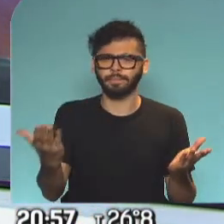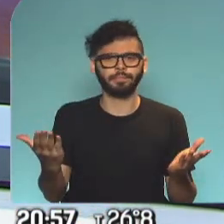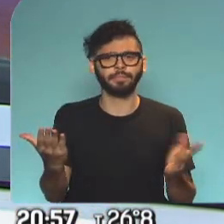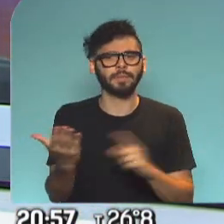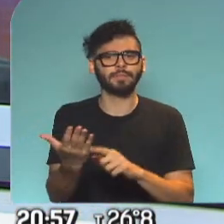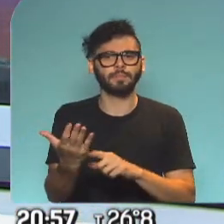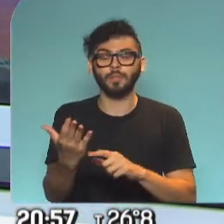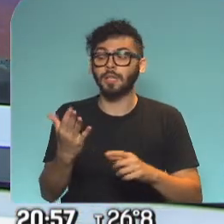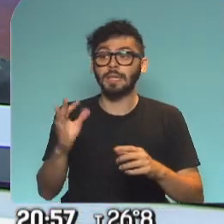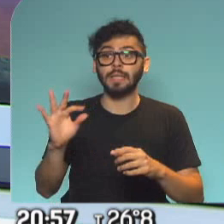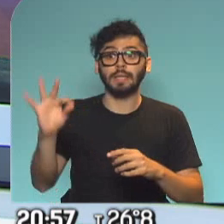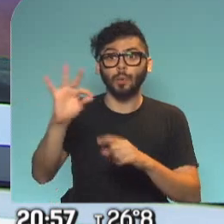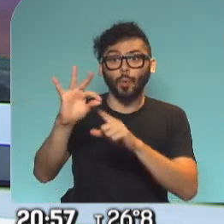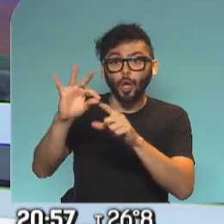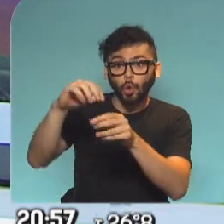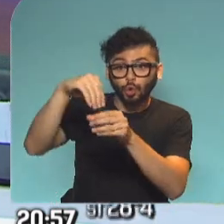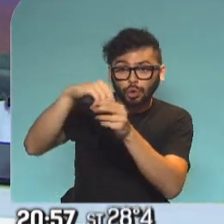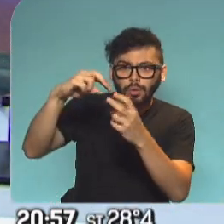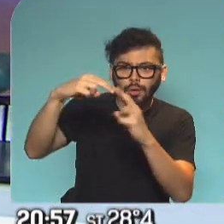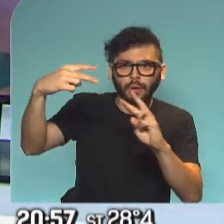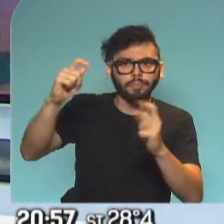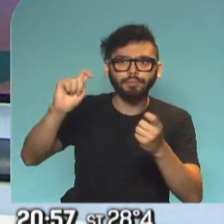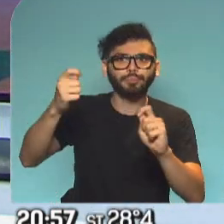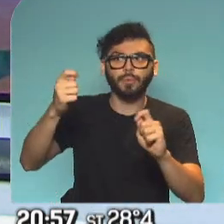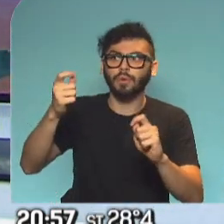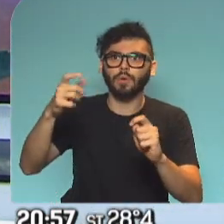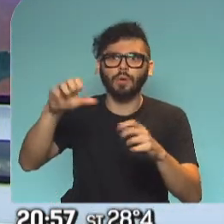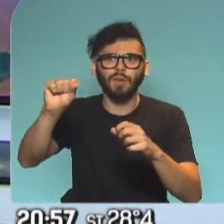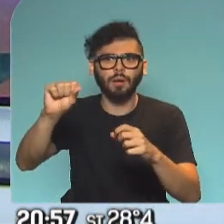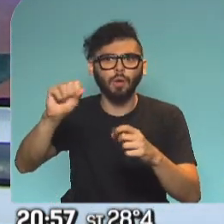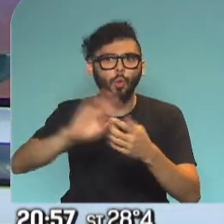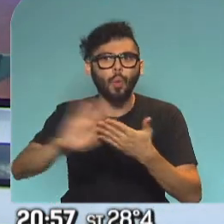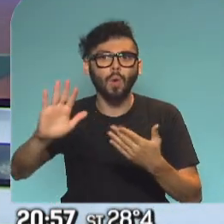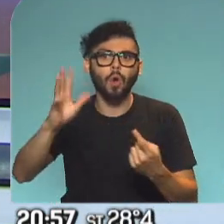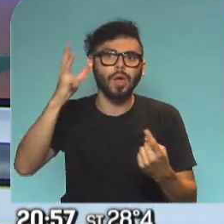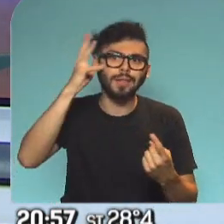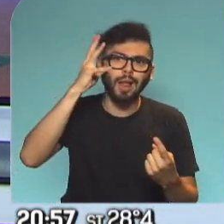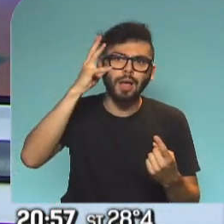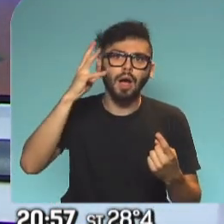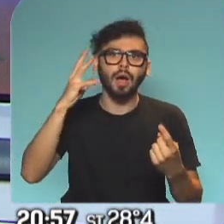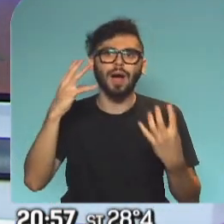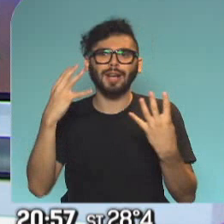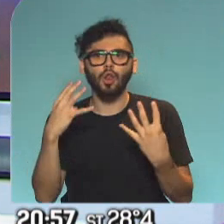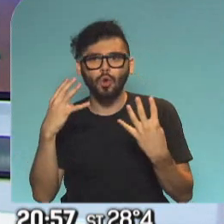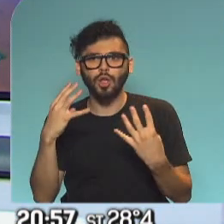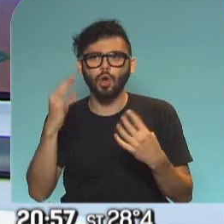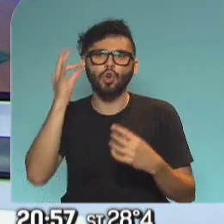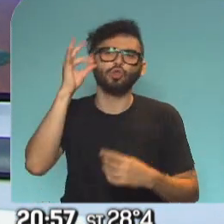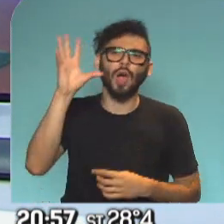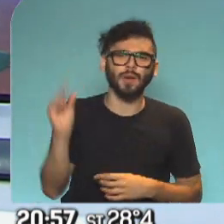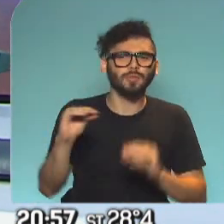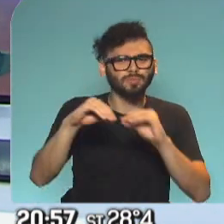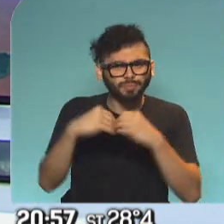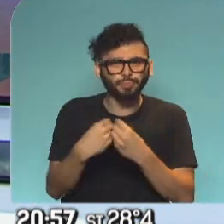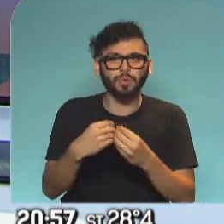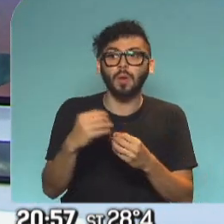que surgió en el Reino Unido, que encontraron un caso en Italia, escucharon otros en Sudáfrica, pero son 26 los países de los 5 continentes que